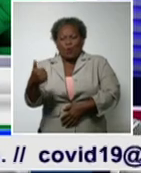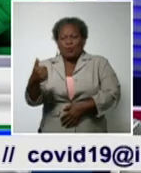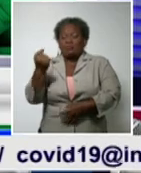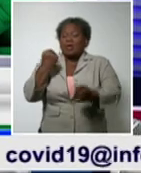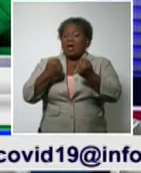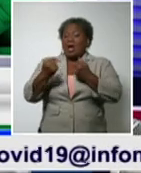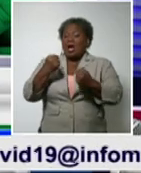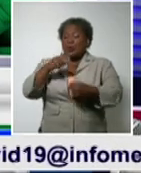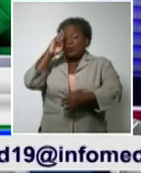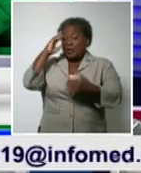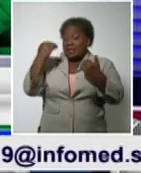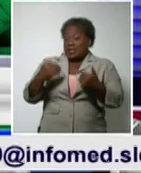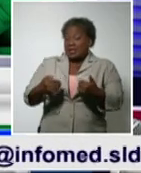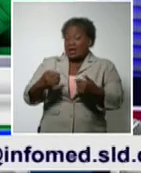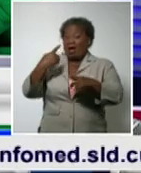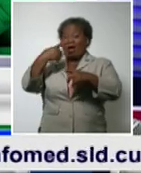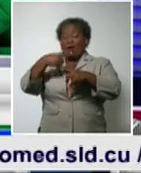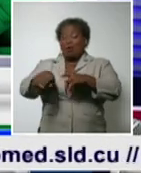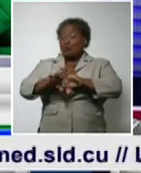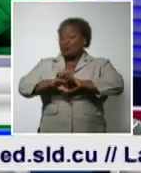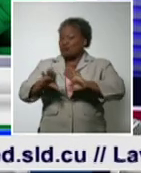epidemiológica, pero ya recuperados.